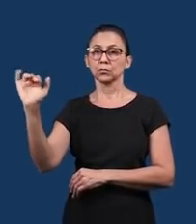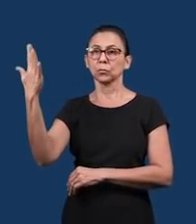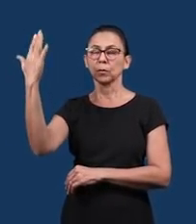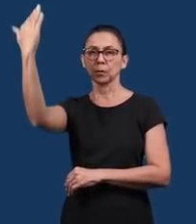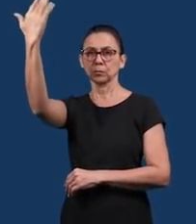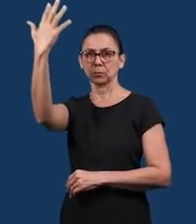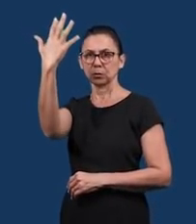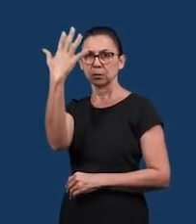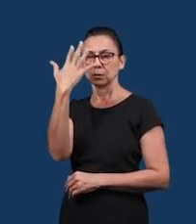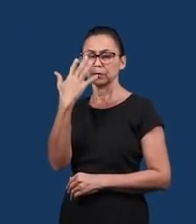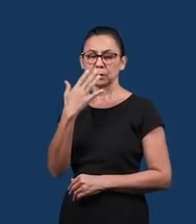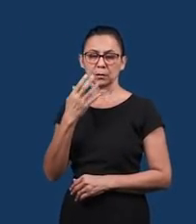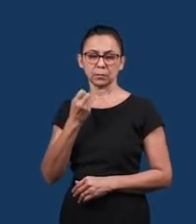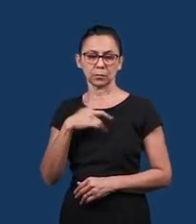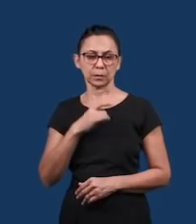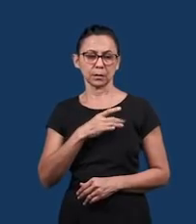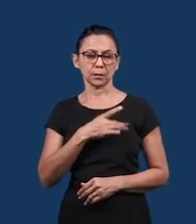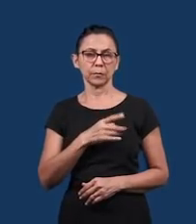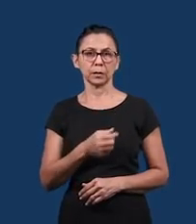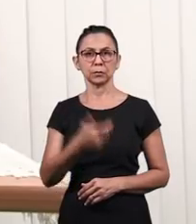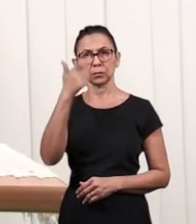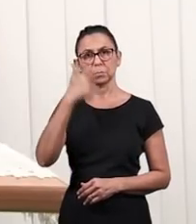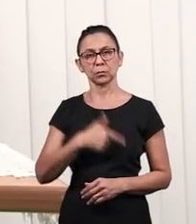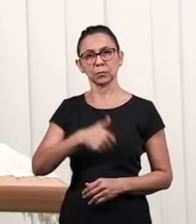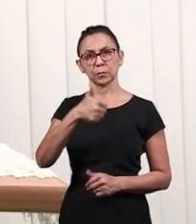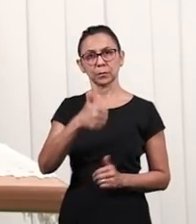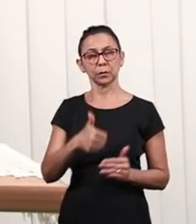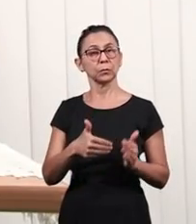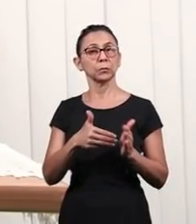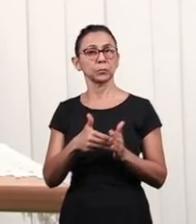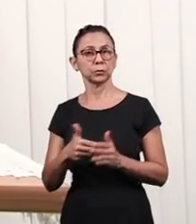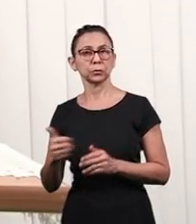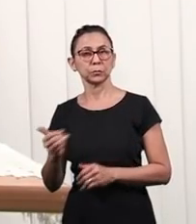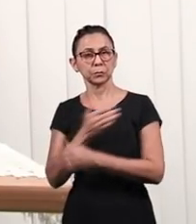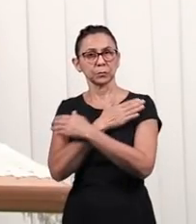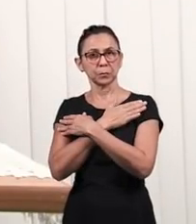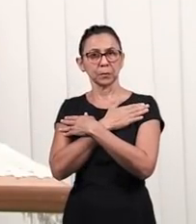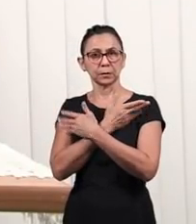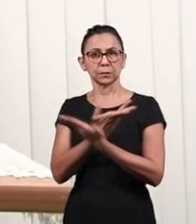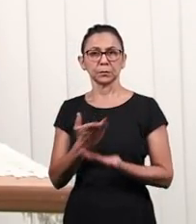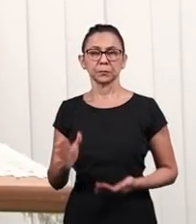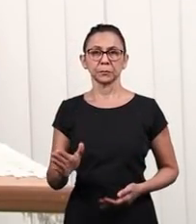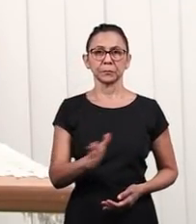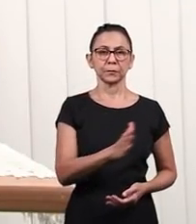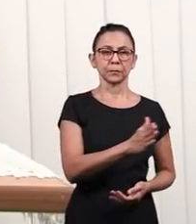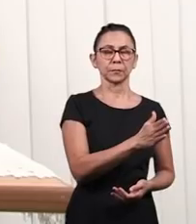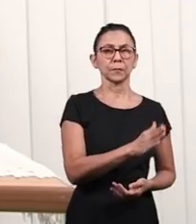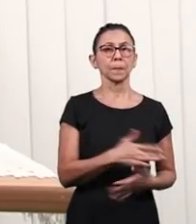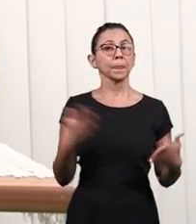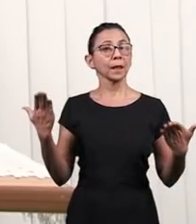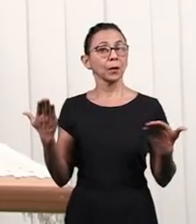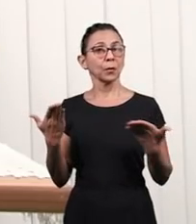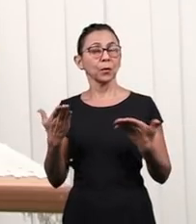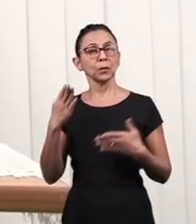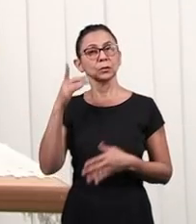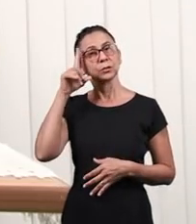el primero y el último. Abrazo fraternal. Mis hermanos, este día es un día